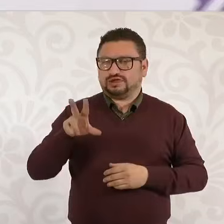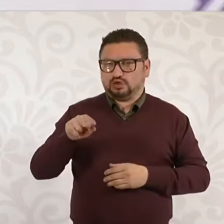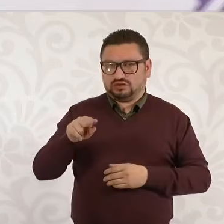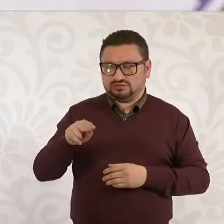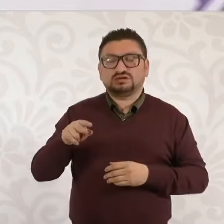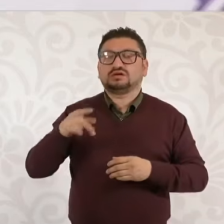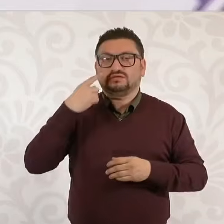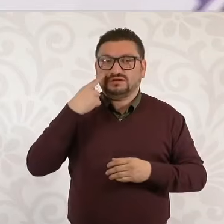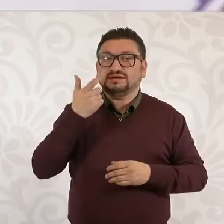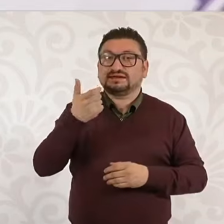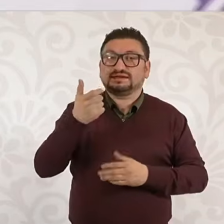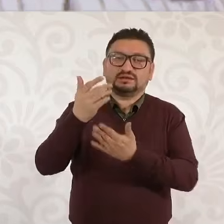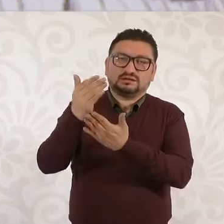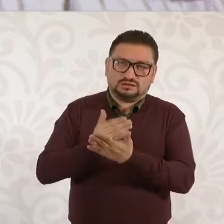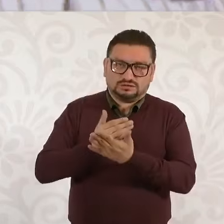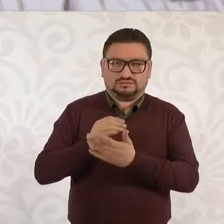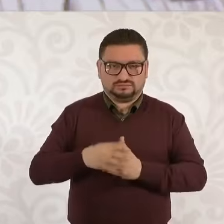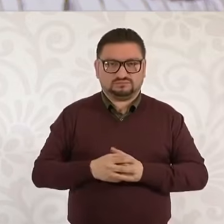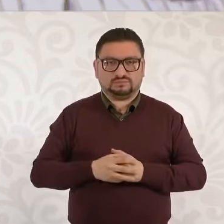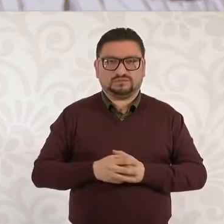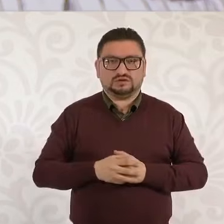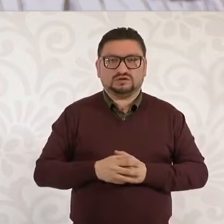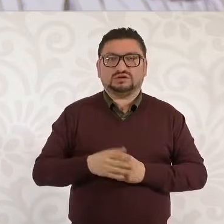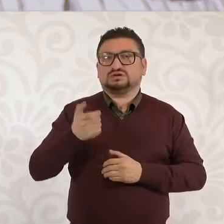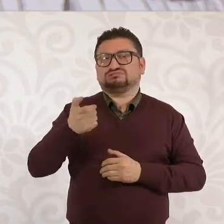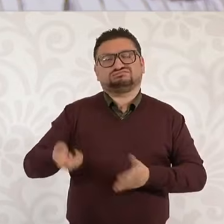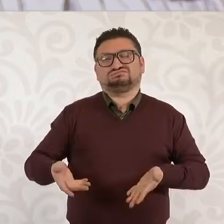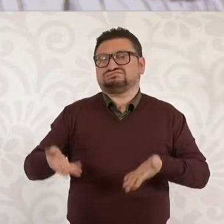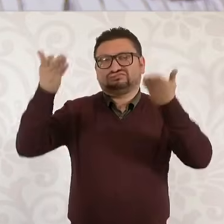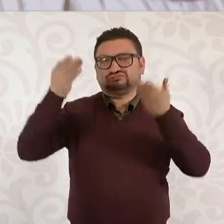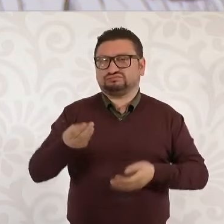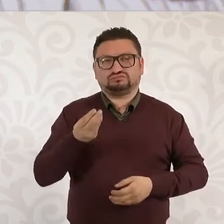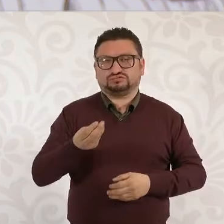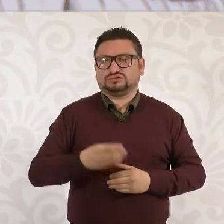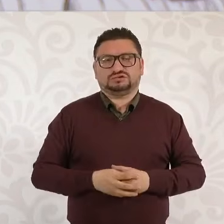se reduzcan los montos. Es que son montos muy altos.